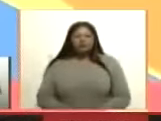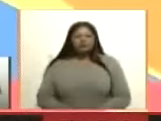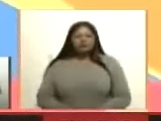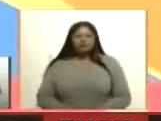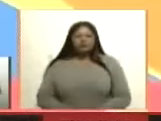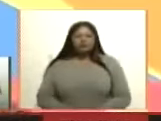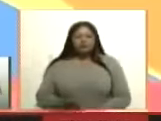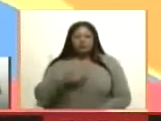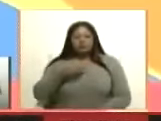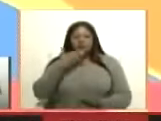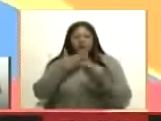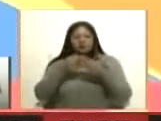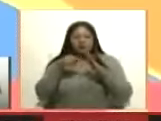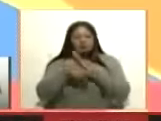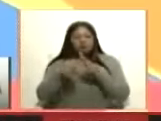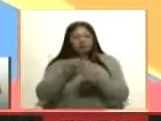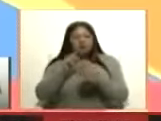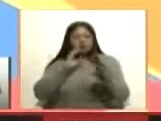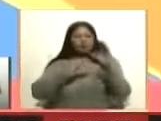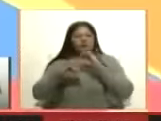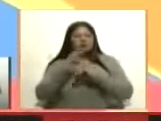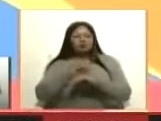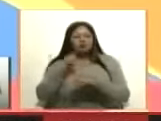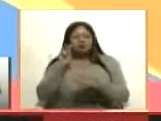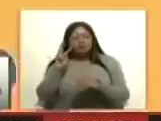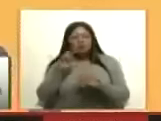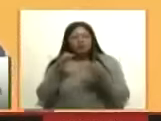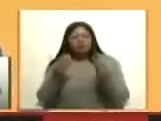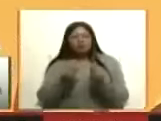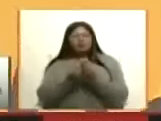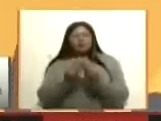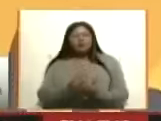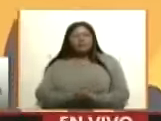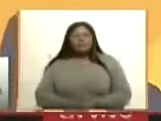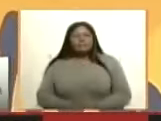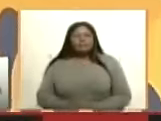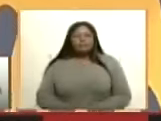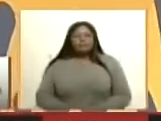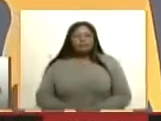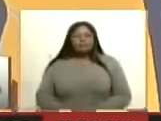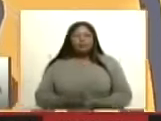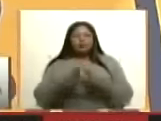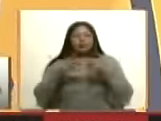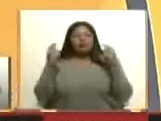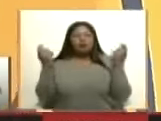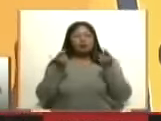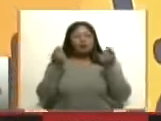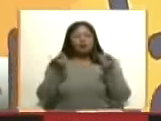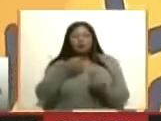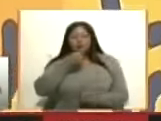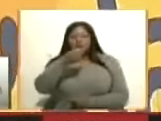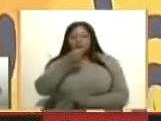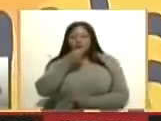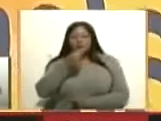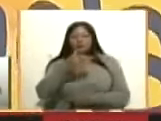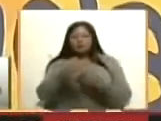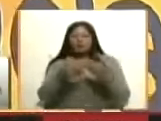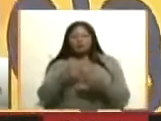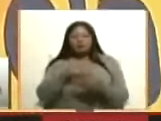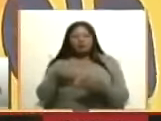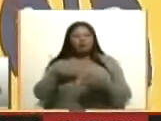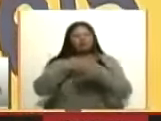profundamente a los medios de comunicación que nos han acompañado en toda esta campaña los periodistas pero también queremos